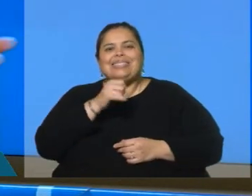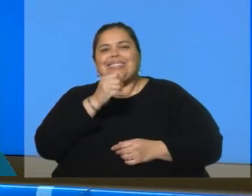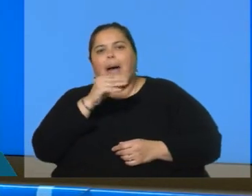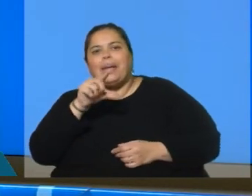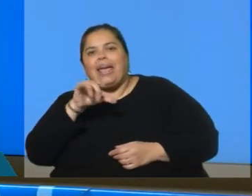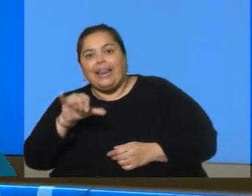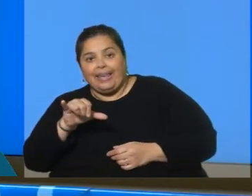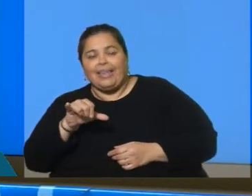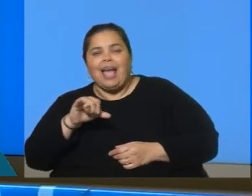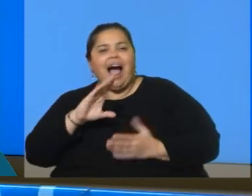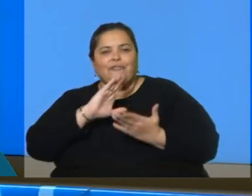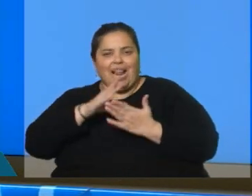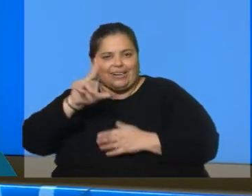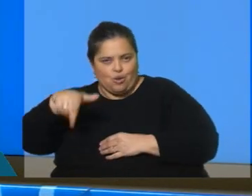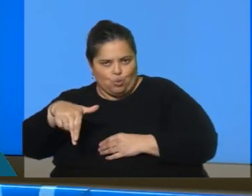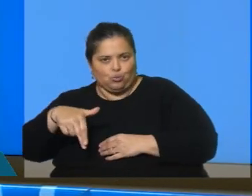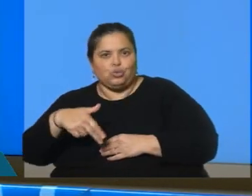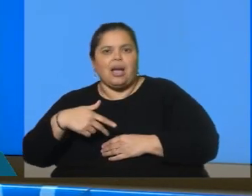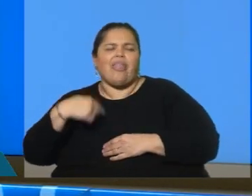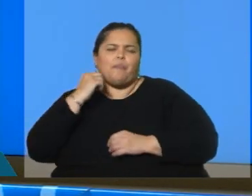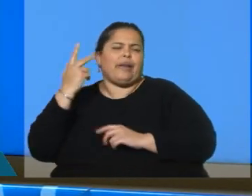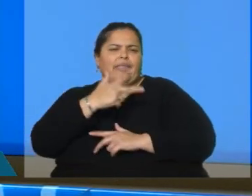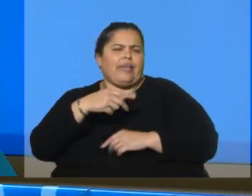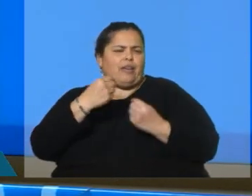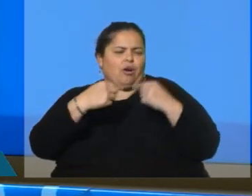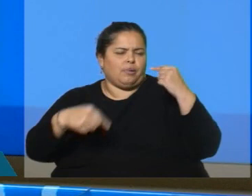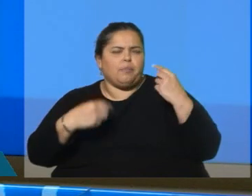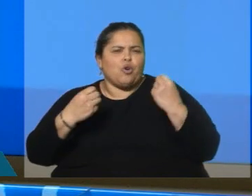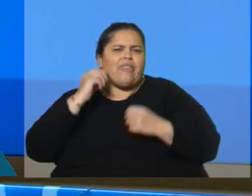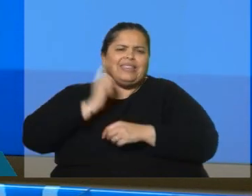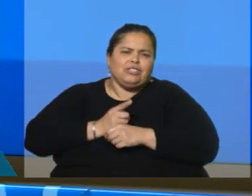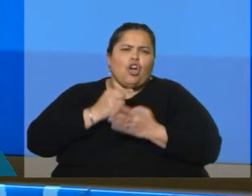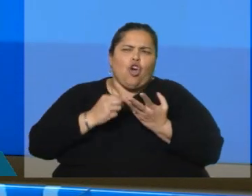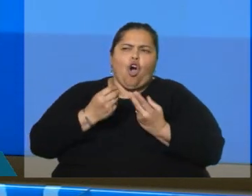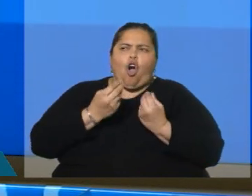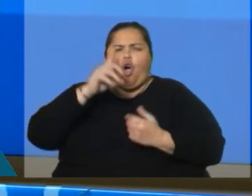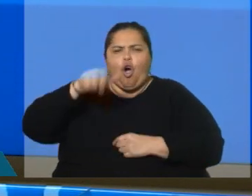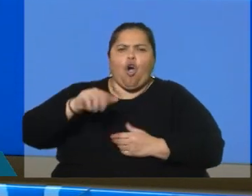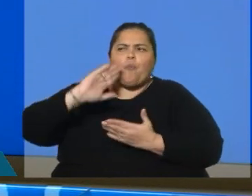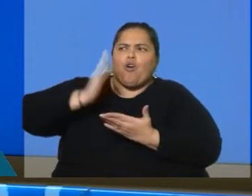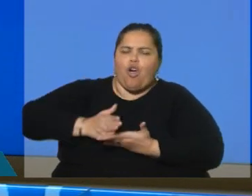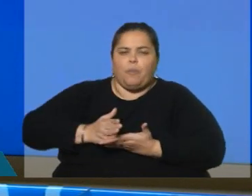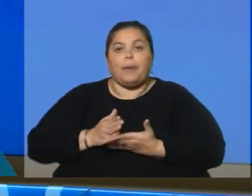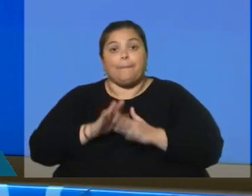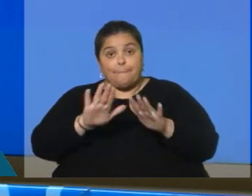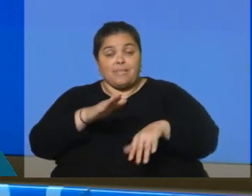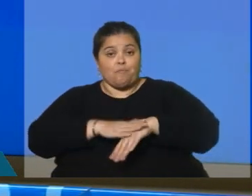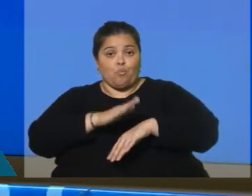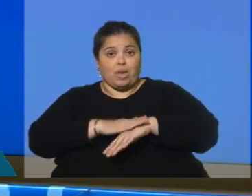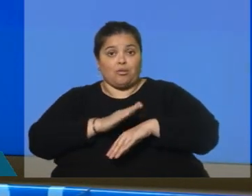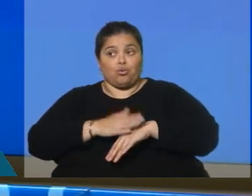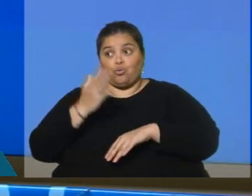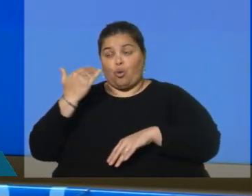trató de convencerlo después también dice que le dijo de todo por porque iba a tomar esa decisión de dar un golpe de estado tenemos el momento a ver en el parlamento